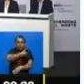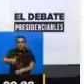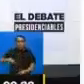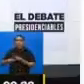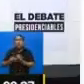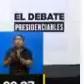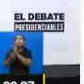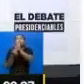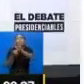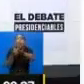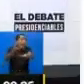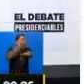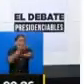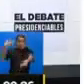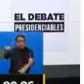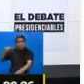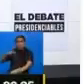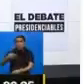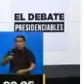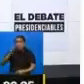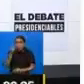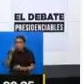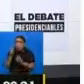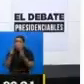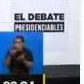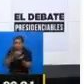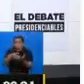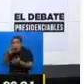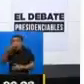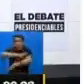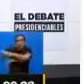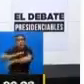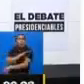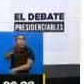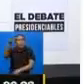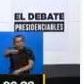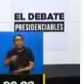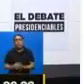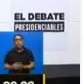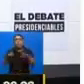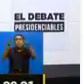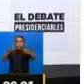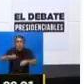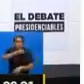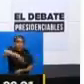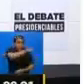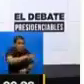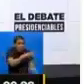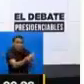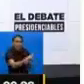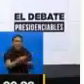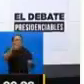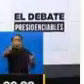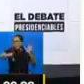se roba un peso, en primer lugar, y yo lo demuestro. En segundo lugar, debe mandar a todos los corruptos a la cárcel,